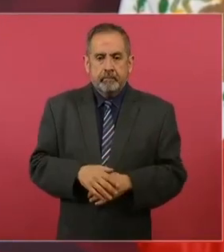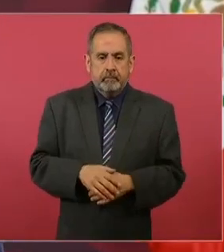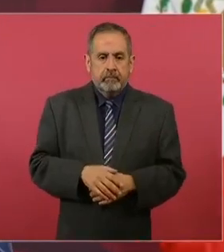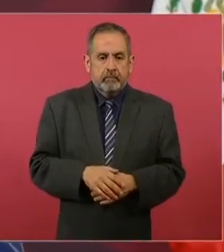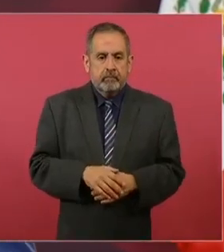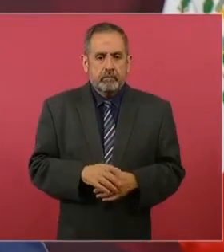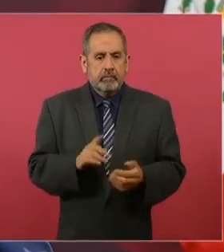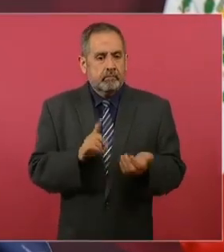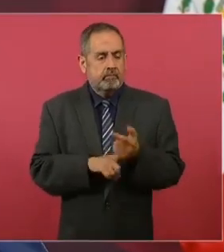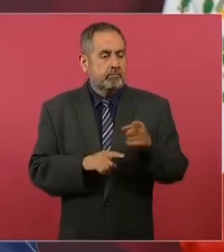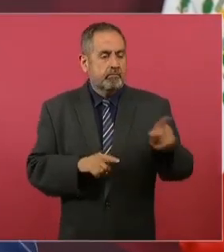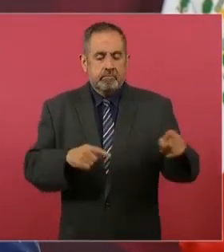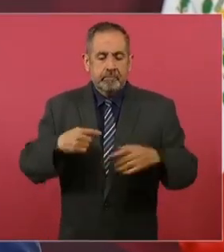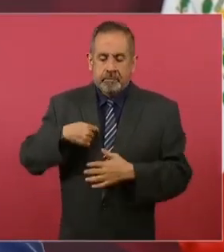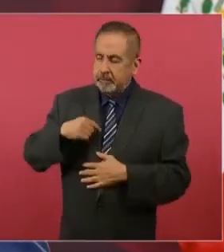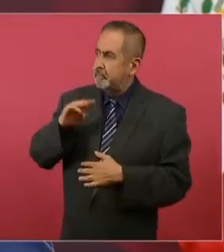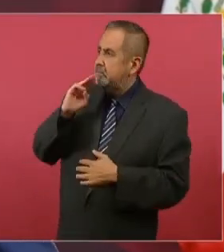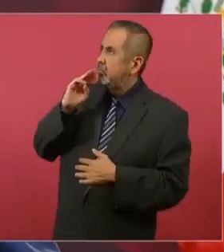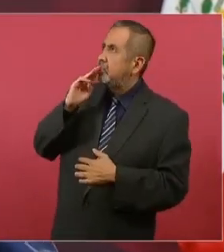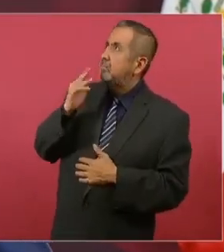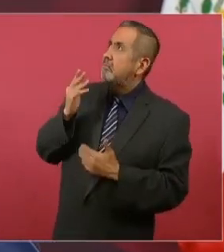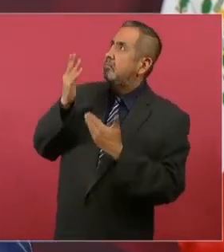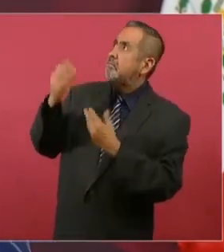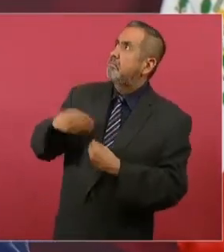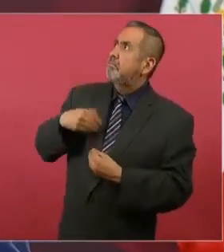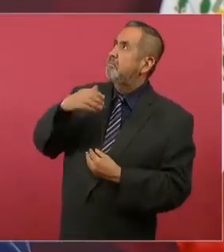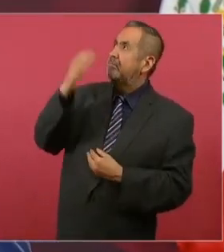Manuelita ya está en el cielo.